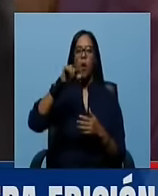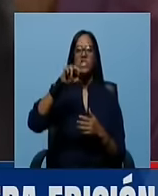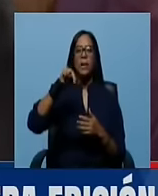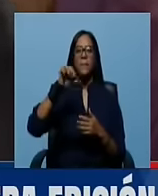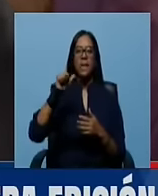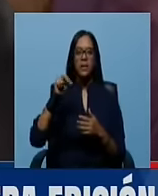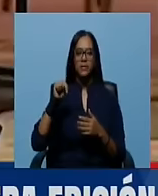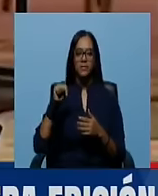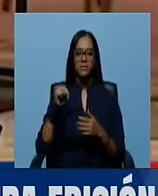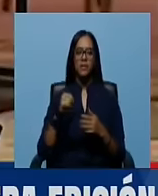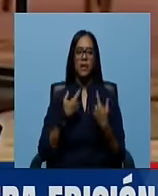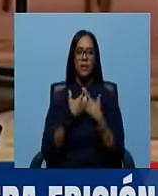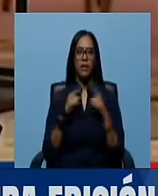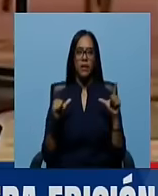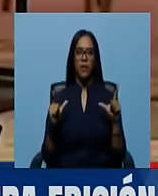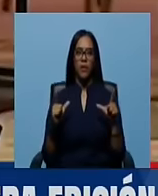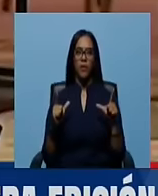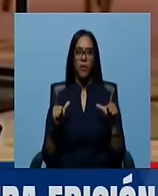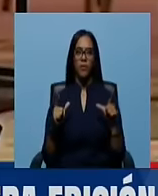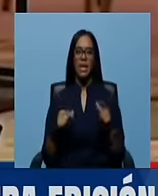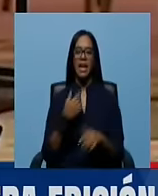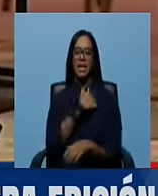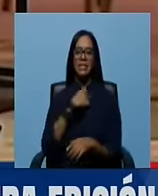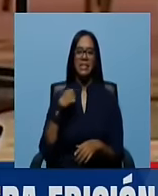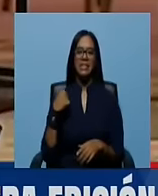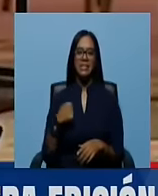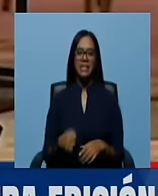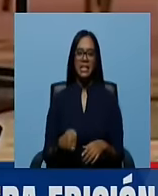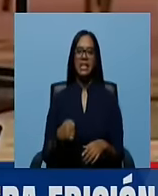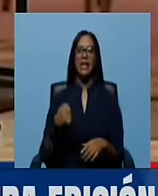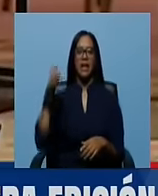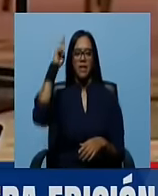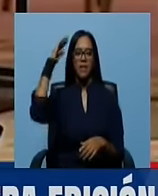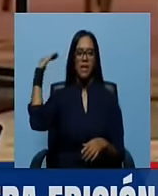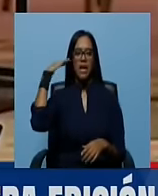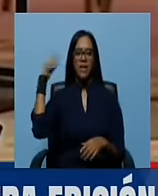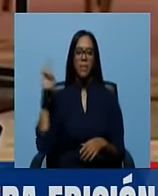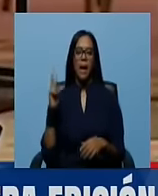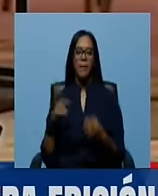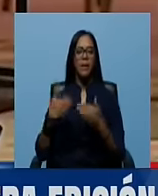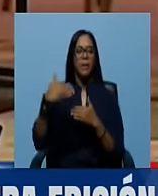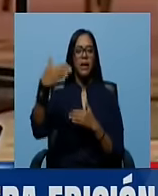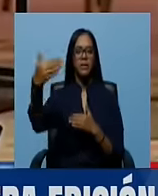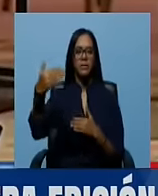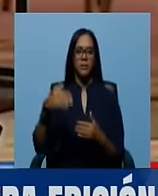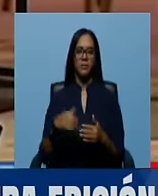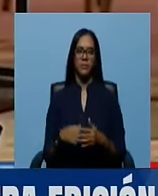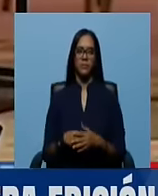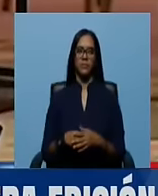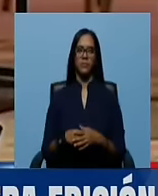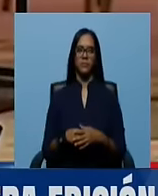libertador de la Indochina y de Vietnam y más allá, lo que llamaban antes Indochina.